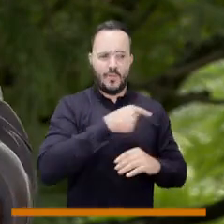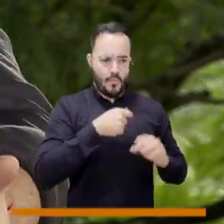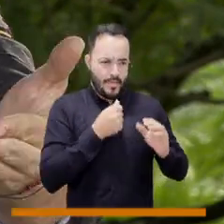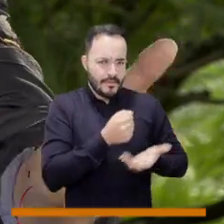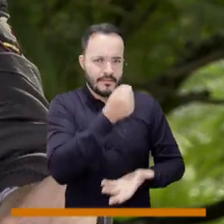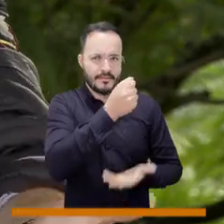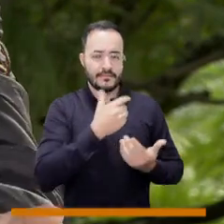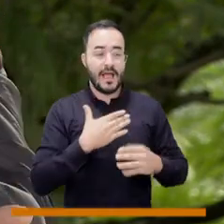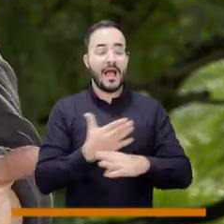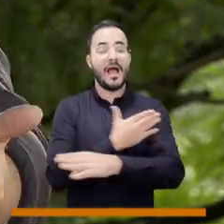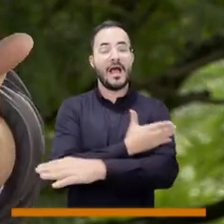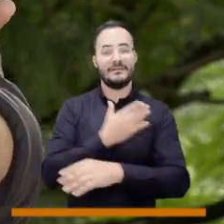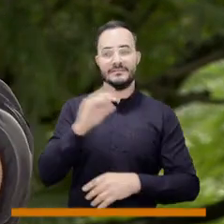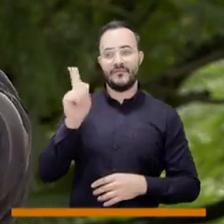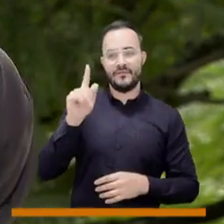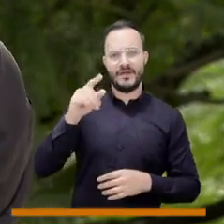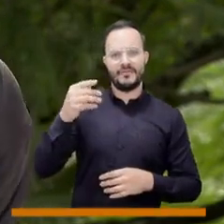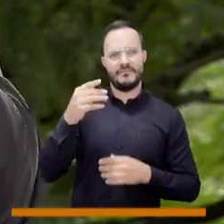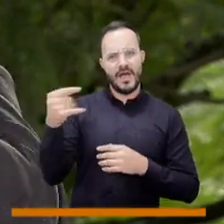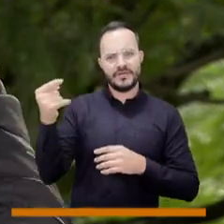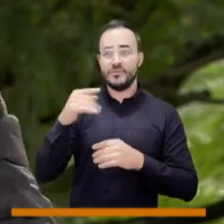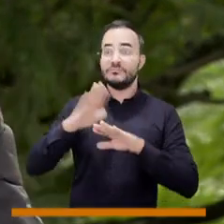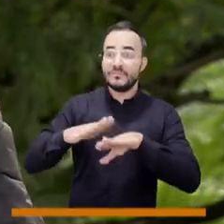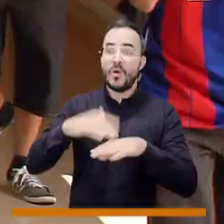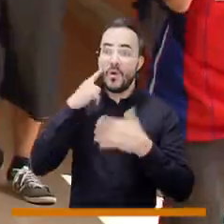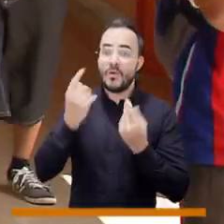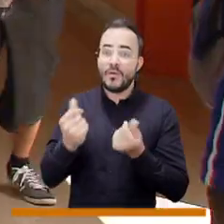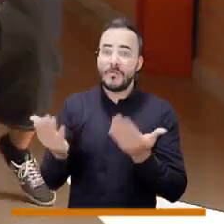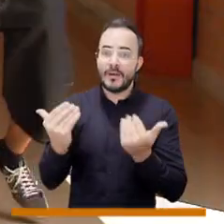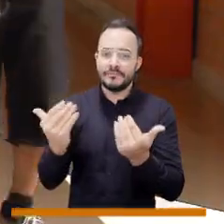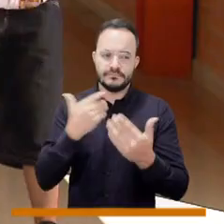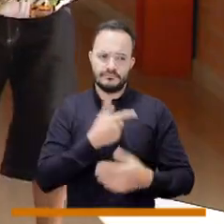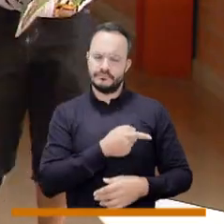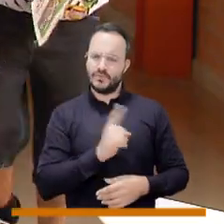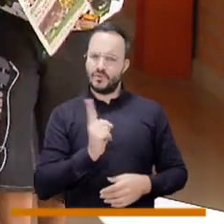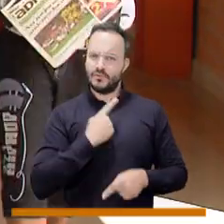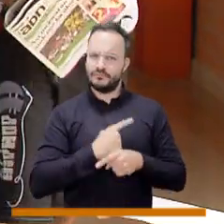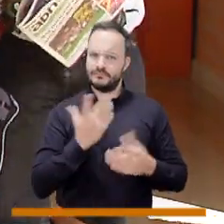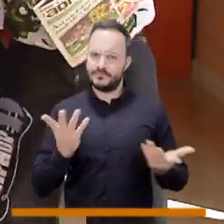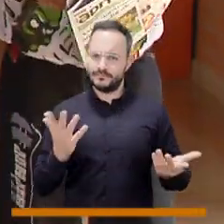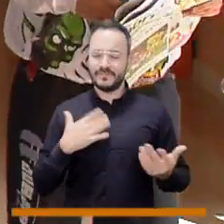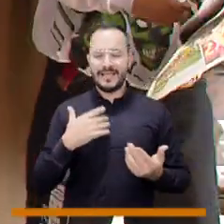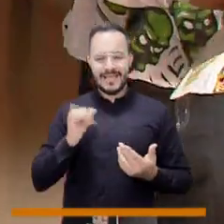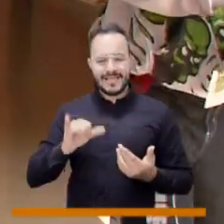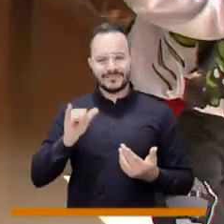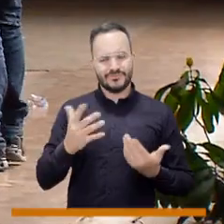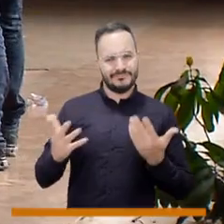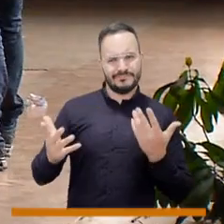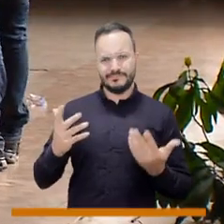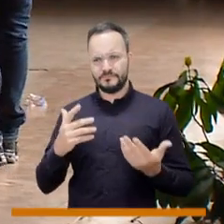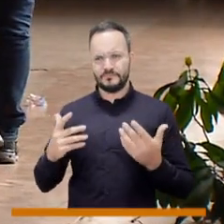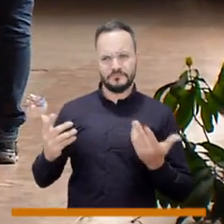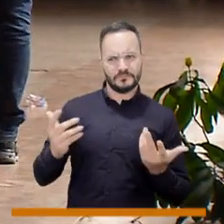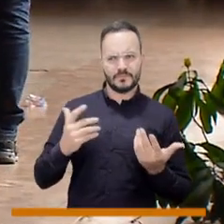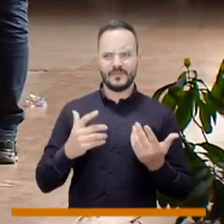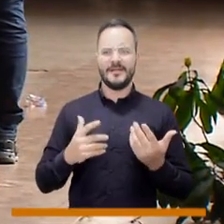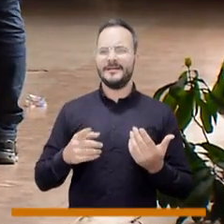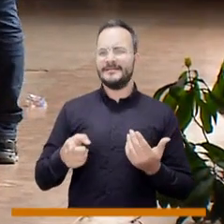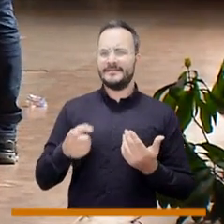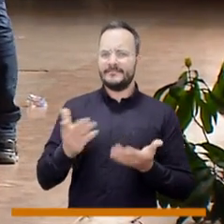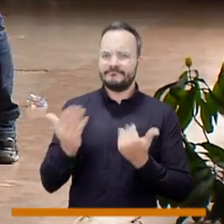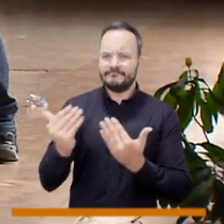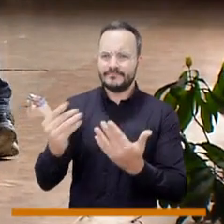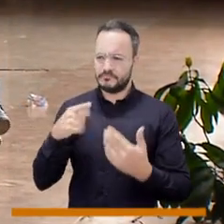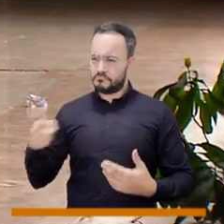desde principios de año están alertando que necesitan más recursos? Entonces uno se pone a ver, ha habido traslados para otras secretarías, pero ha habido una desidia completa con